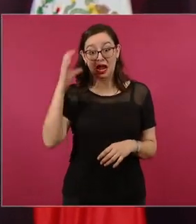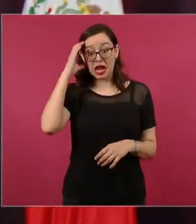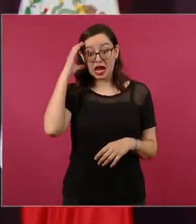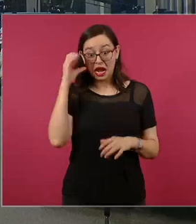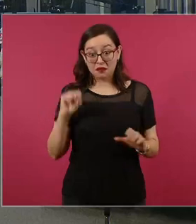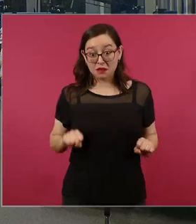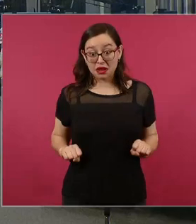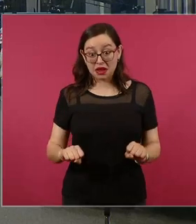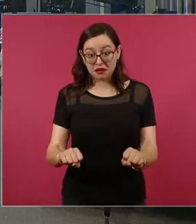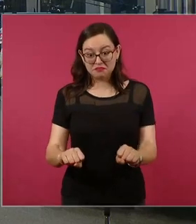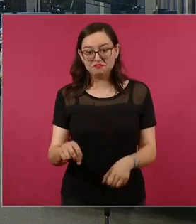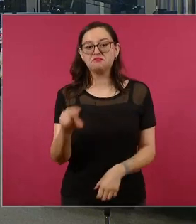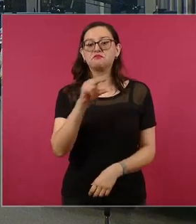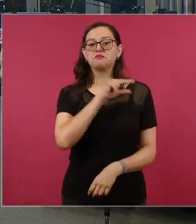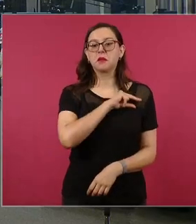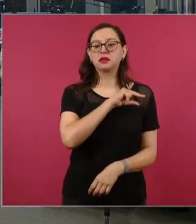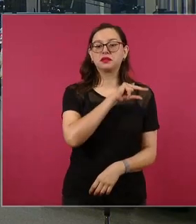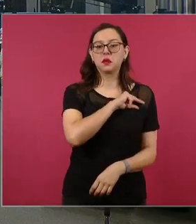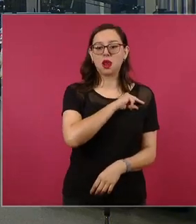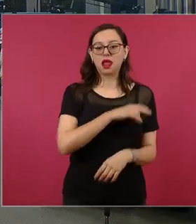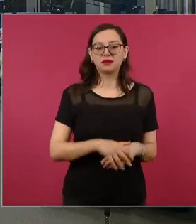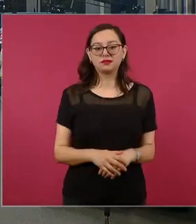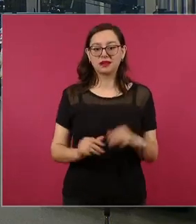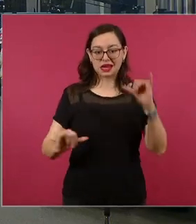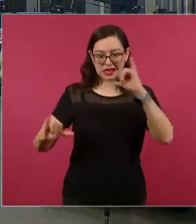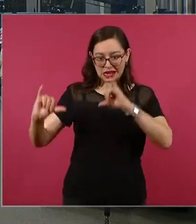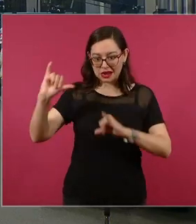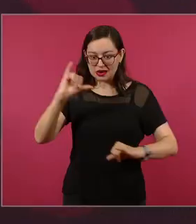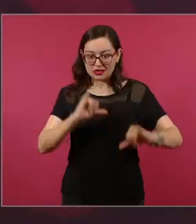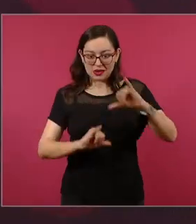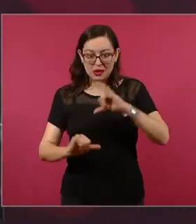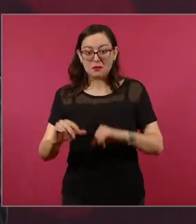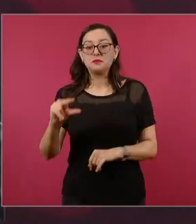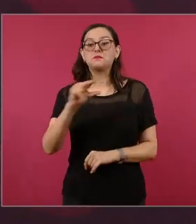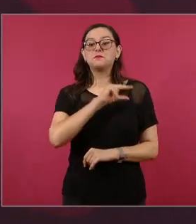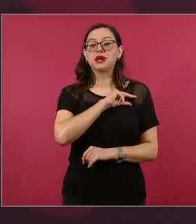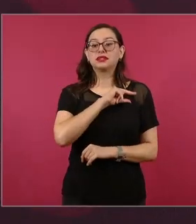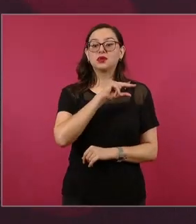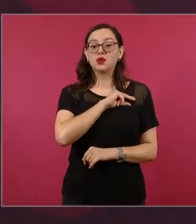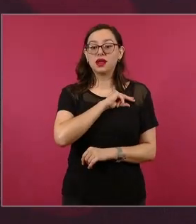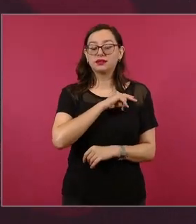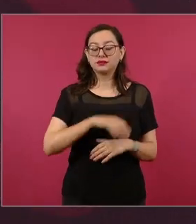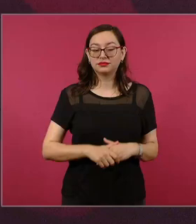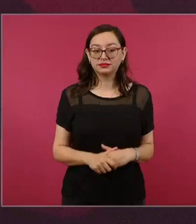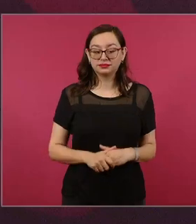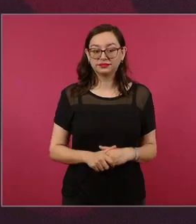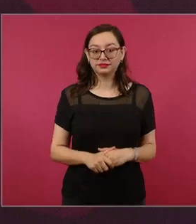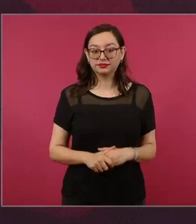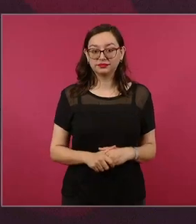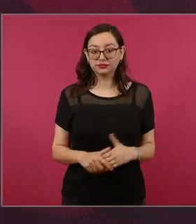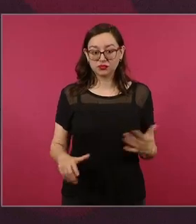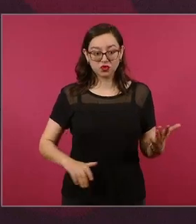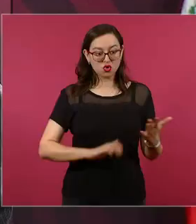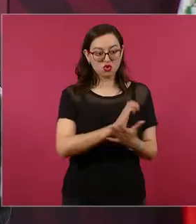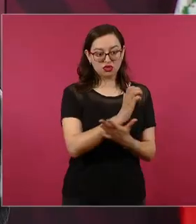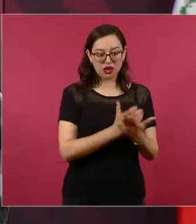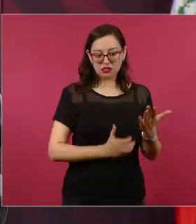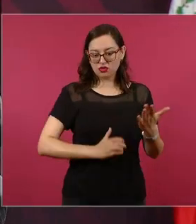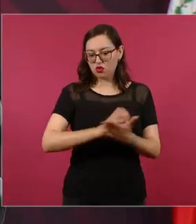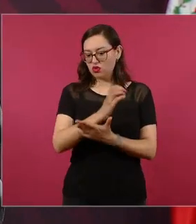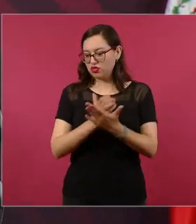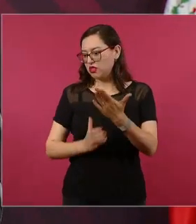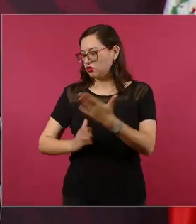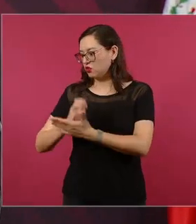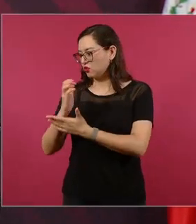privatizadas, los laboratorios privatizados, y detrás de todos esos contratos